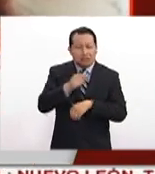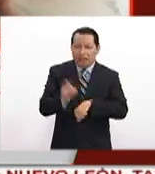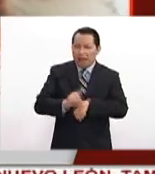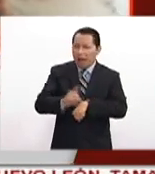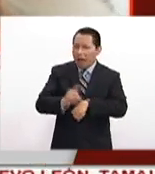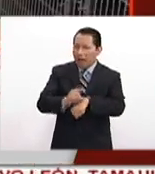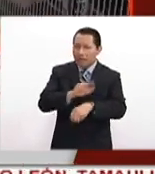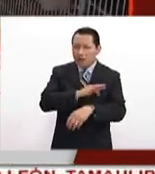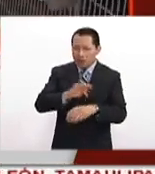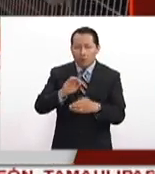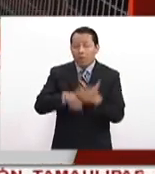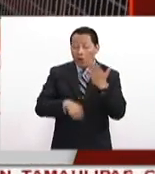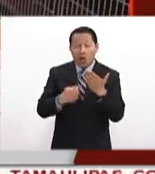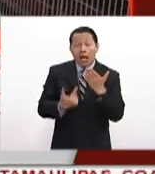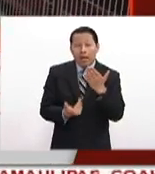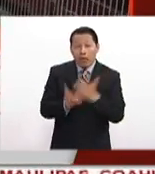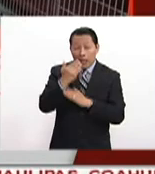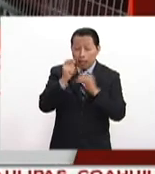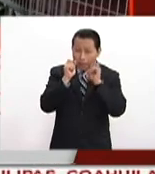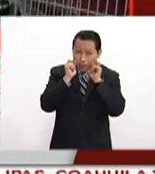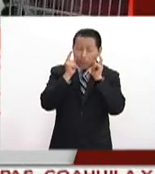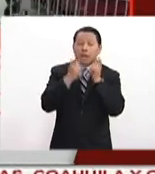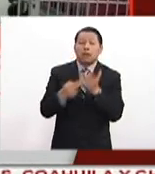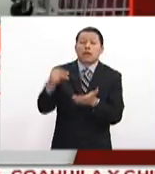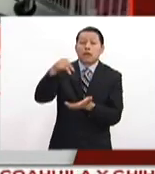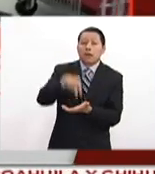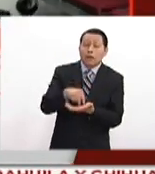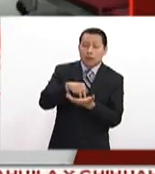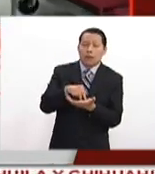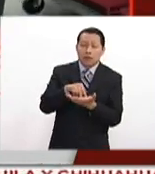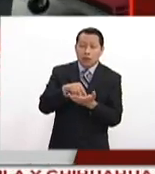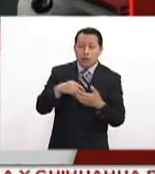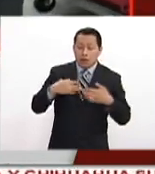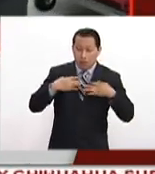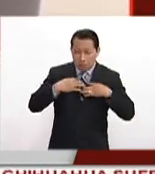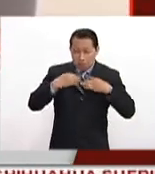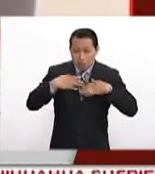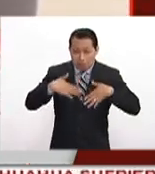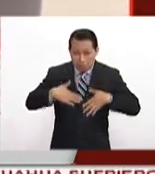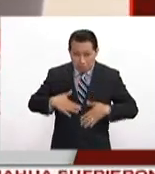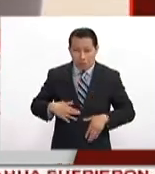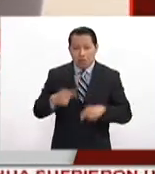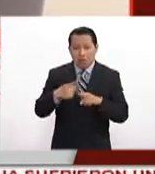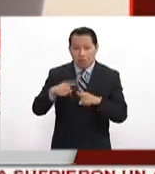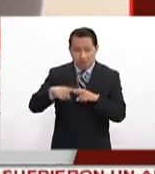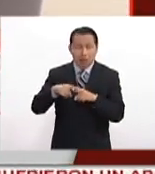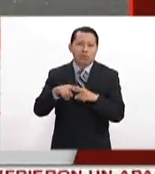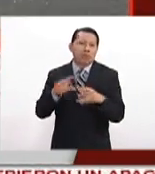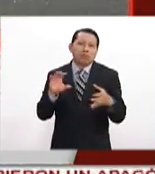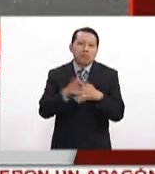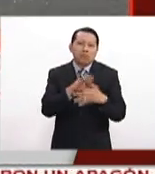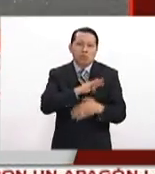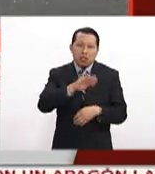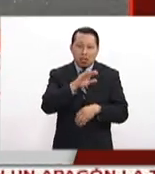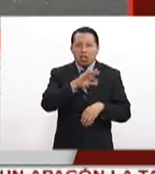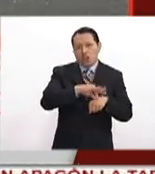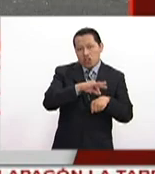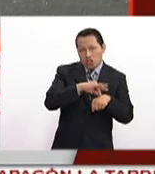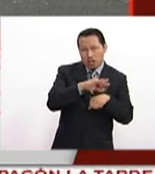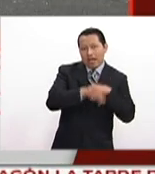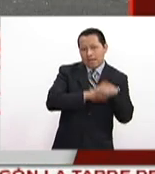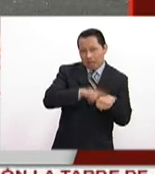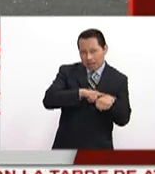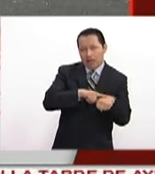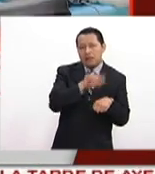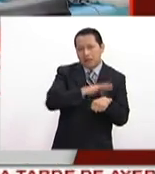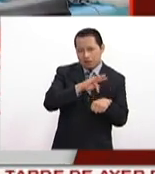días, desde pararnos y vestirnos tiene que ver con un veterinario. O sea, la ropa, la alimentación que nosotros llevamos, todos los cuidados,